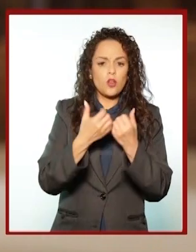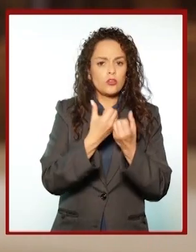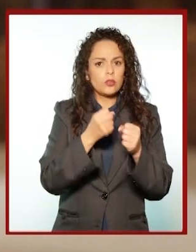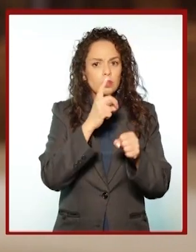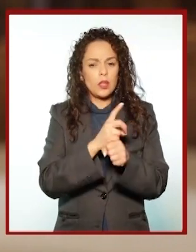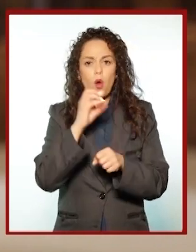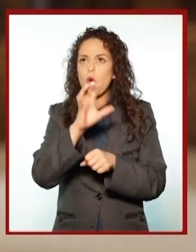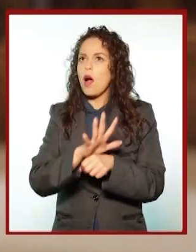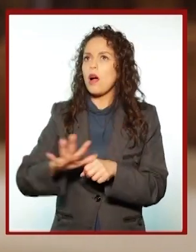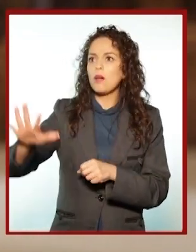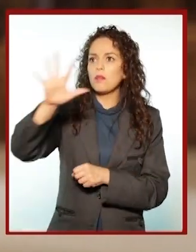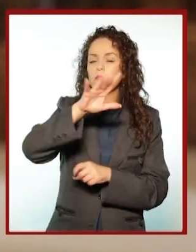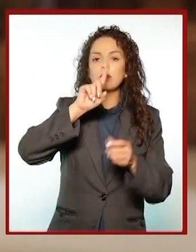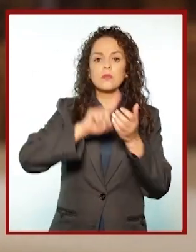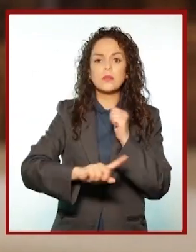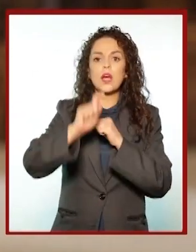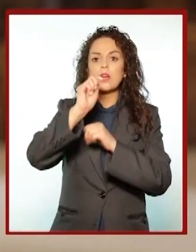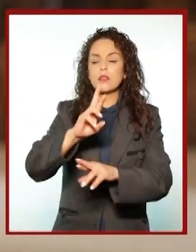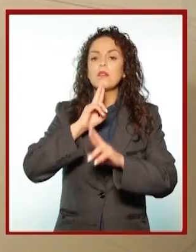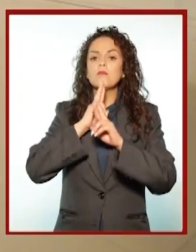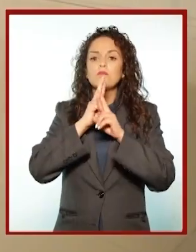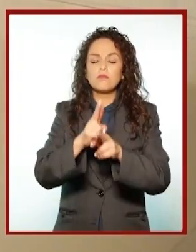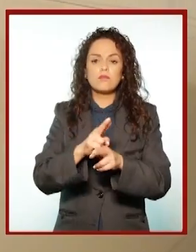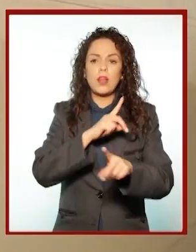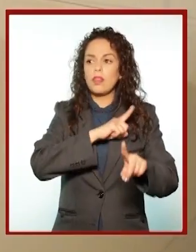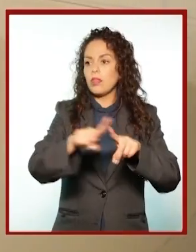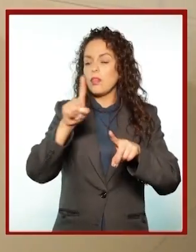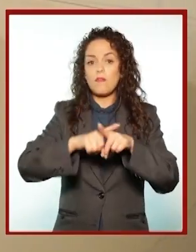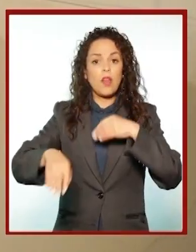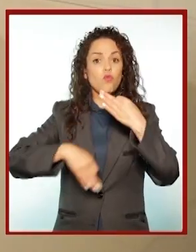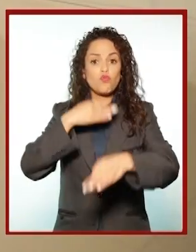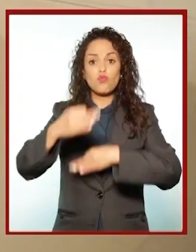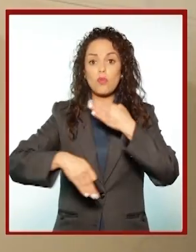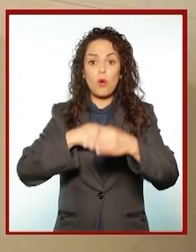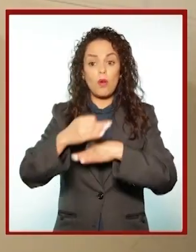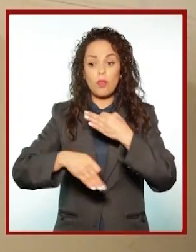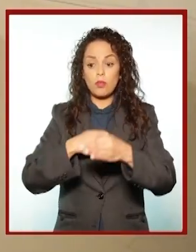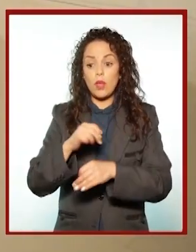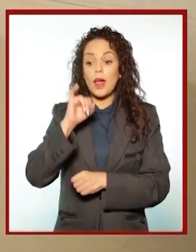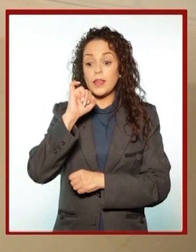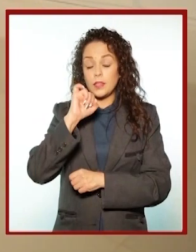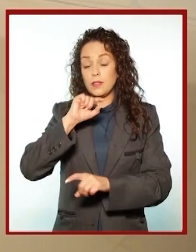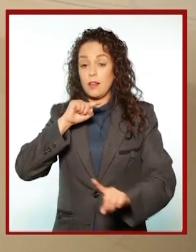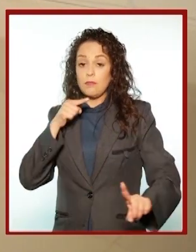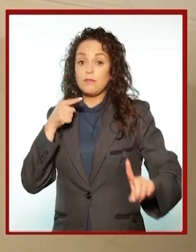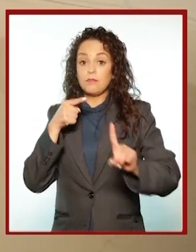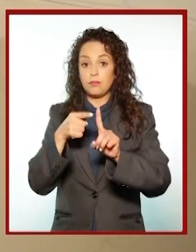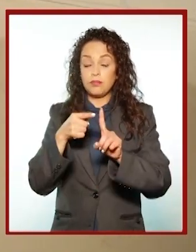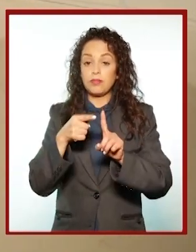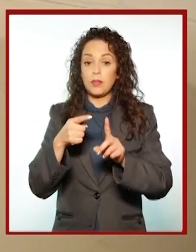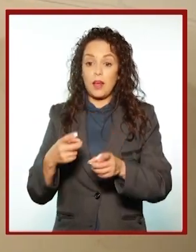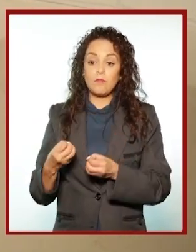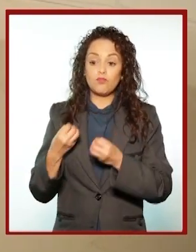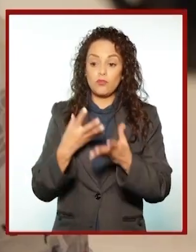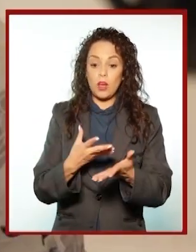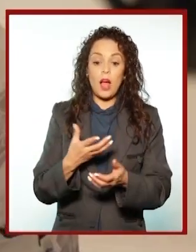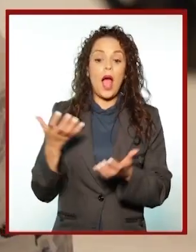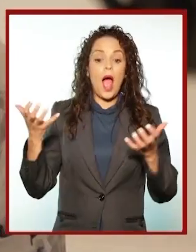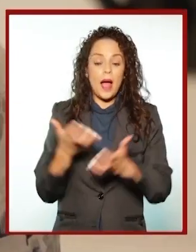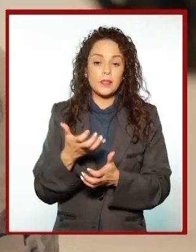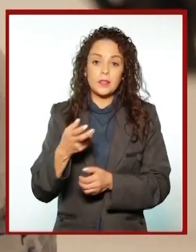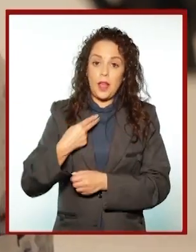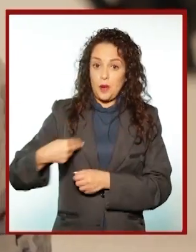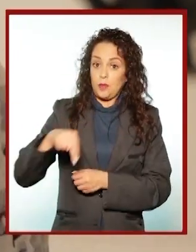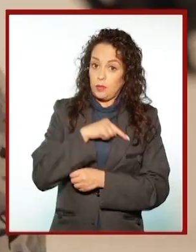es resultado de múltiples factores y causas en la que todas y todos incidimos directa o indirectamente. En